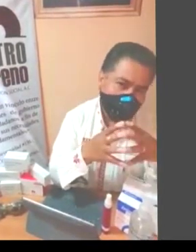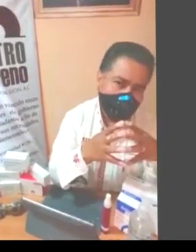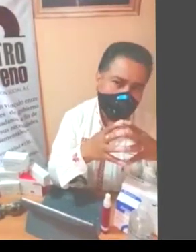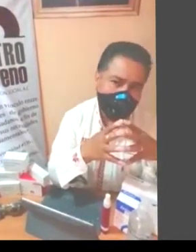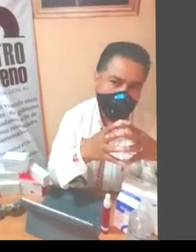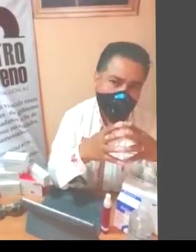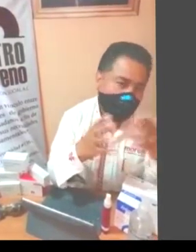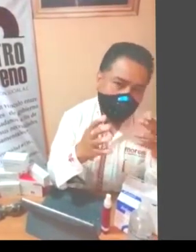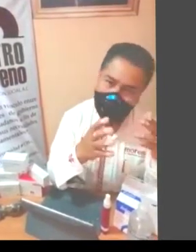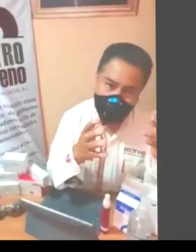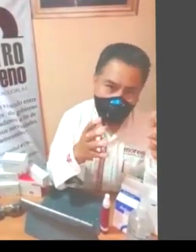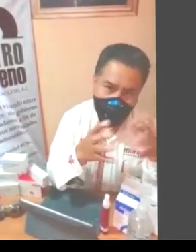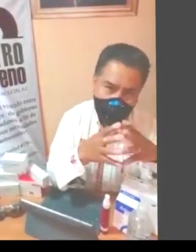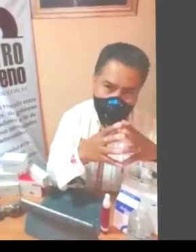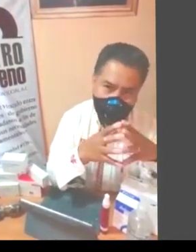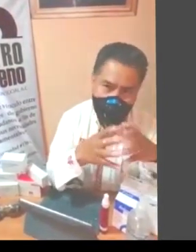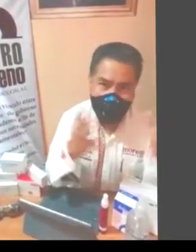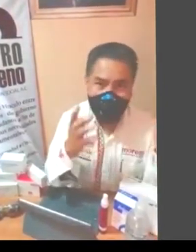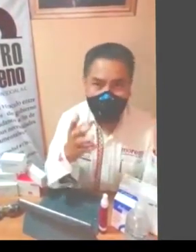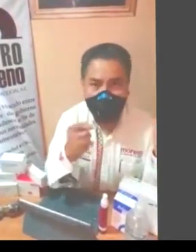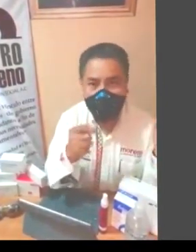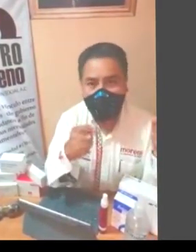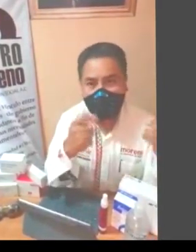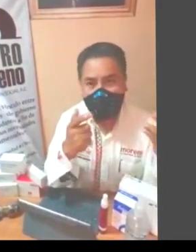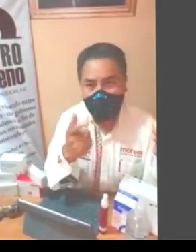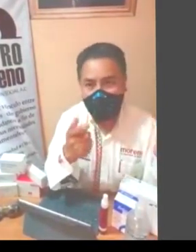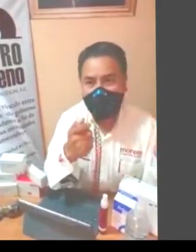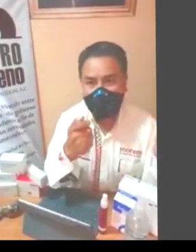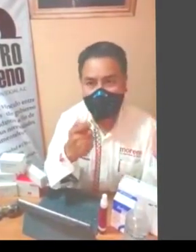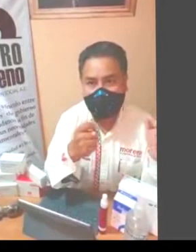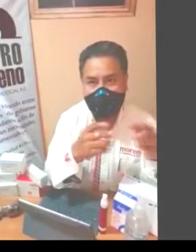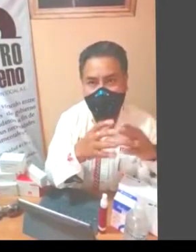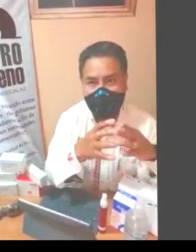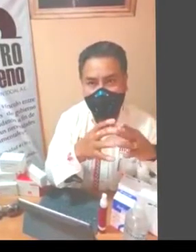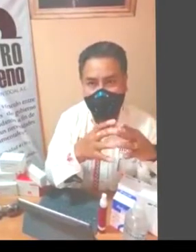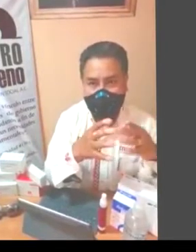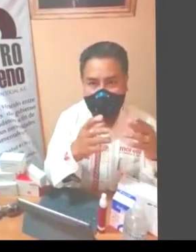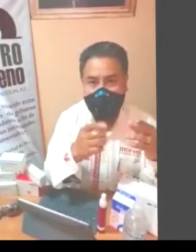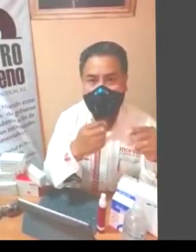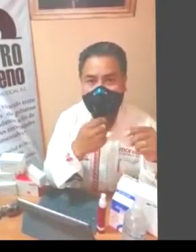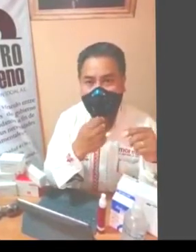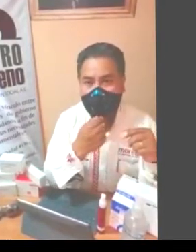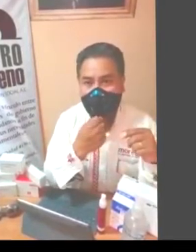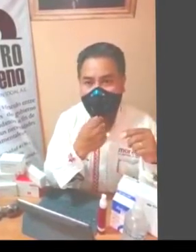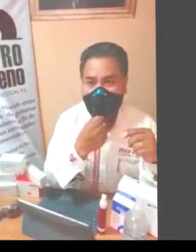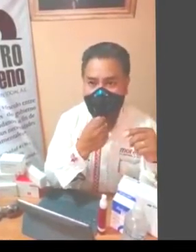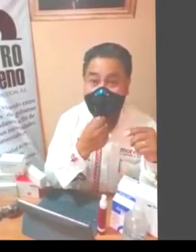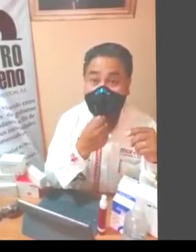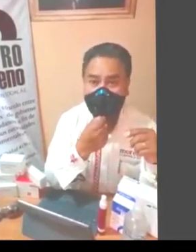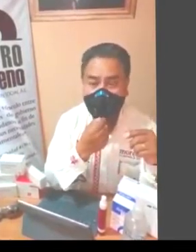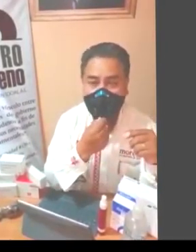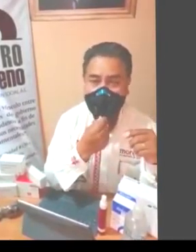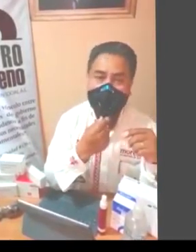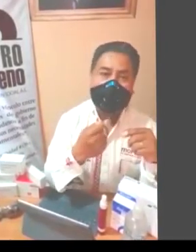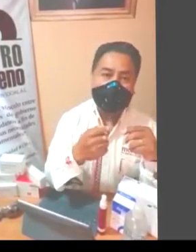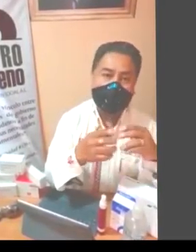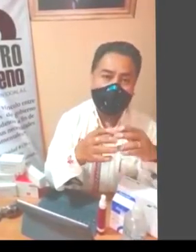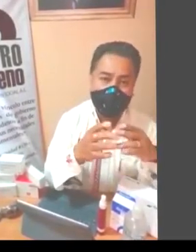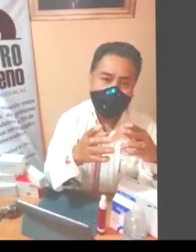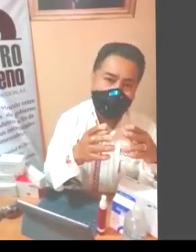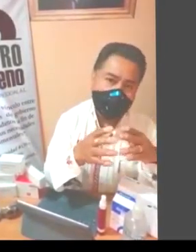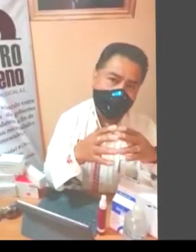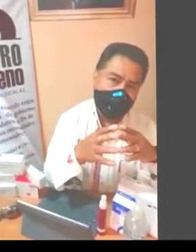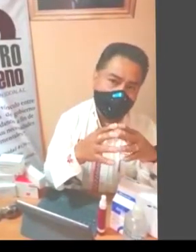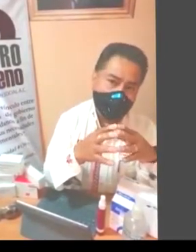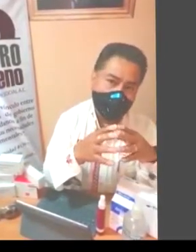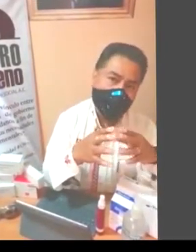mismos pacientes que tampoco pueden esperar, incluso para acudir a sus tratamientos de tercer nivel en las unidades de transporte que